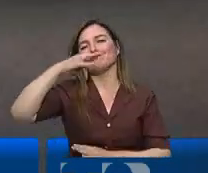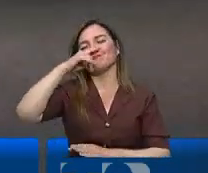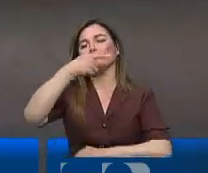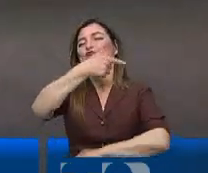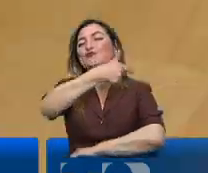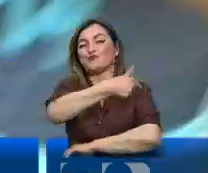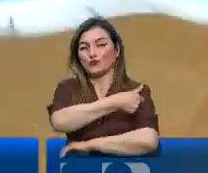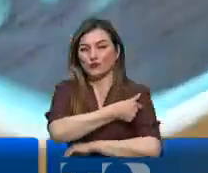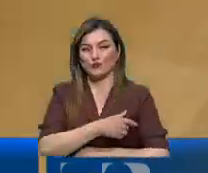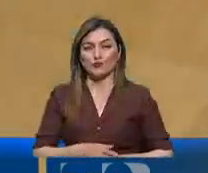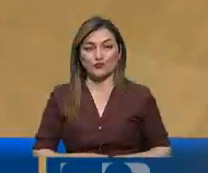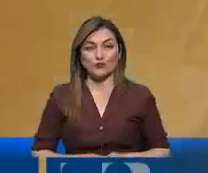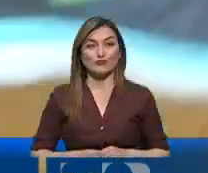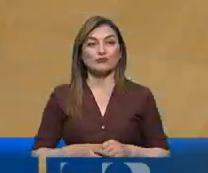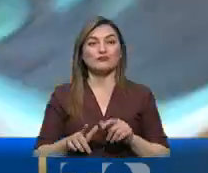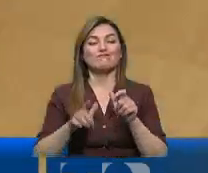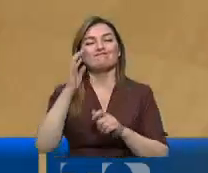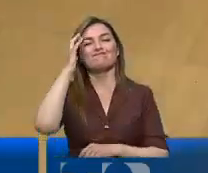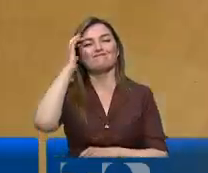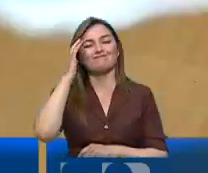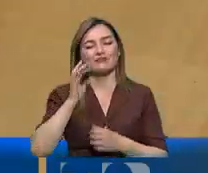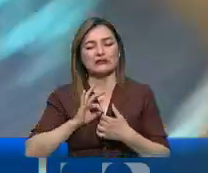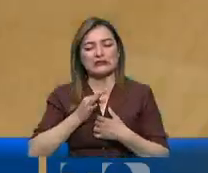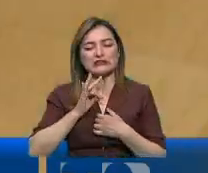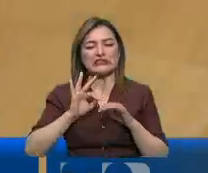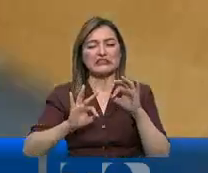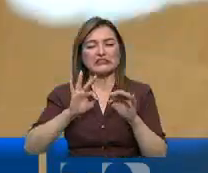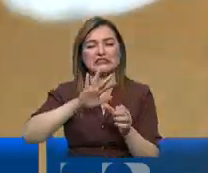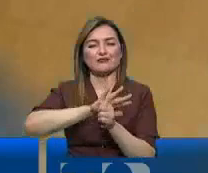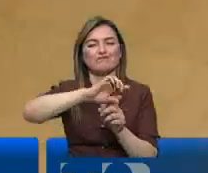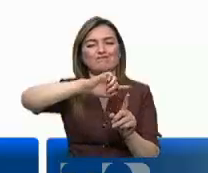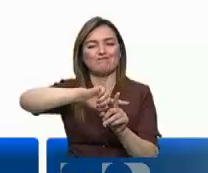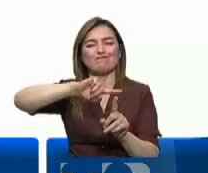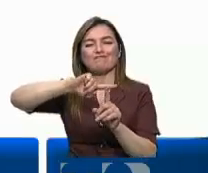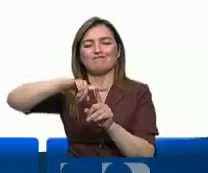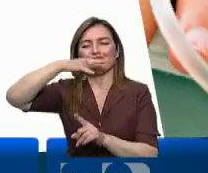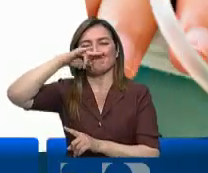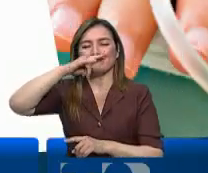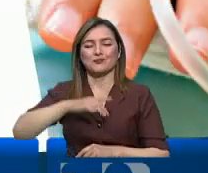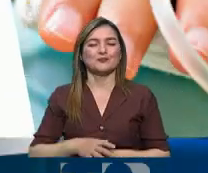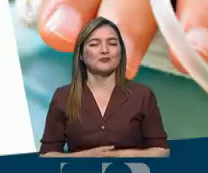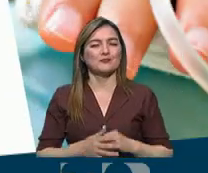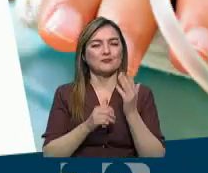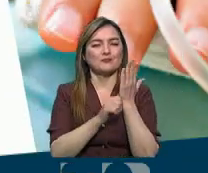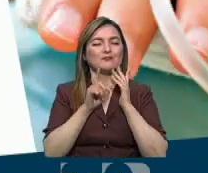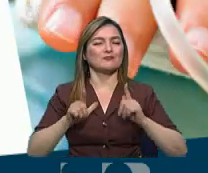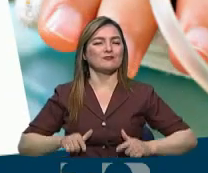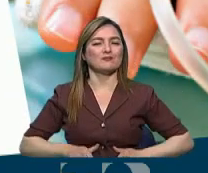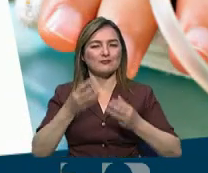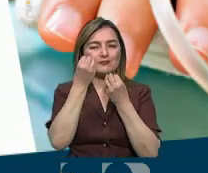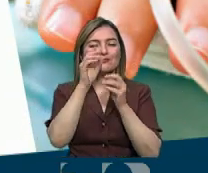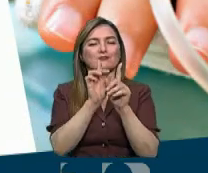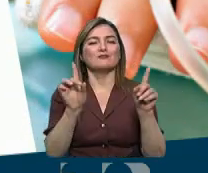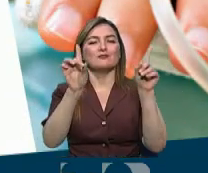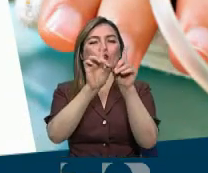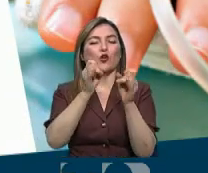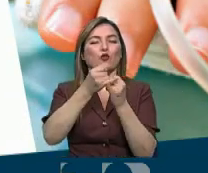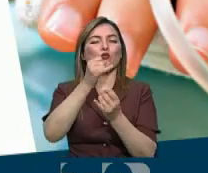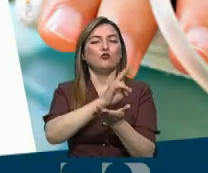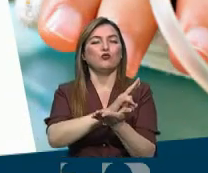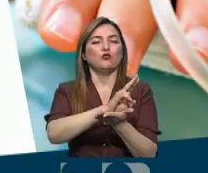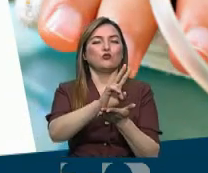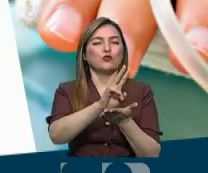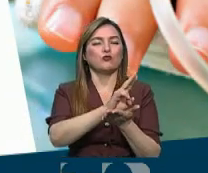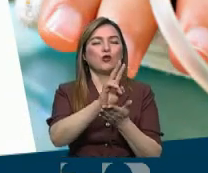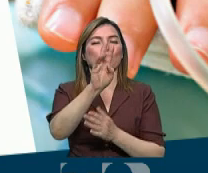inmunizados pues hay preocupación por un incremento en los contagios de este grupo etario según el ministerio de salud durante las últimas dos